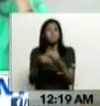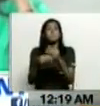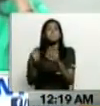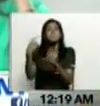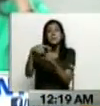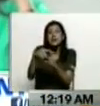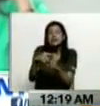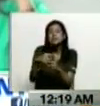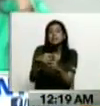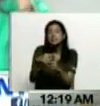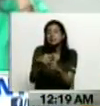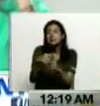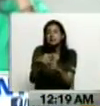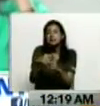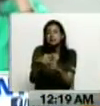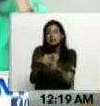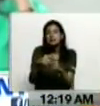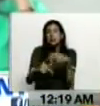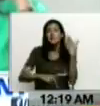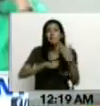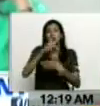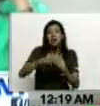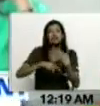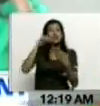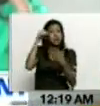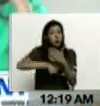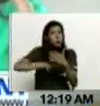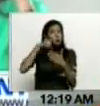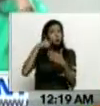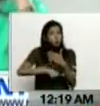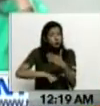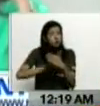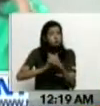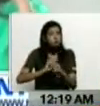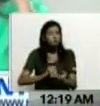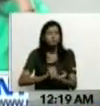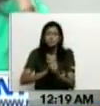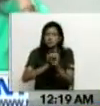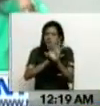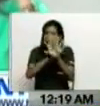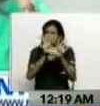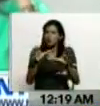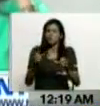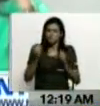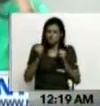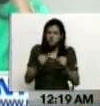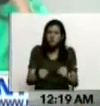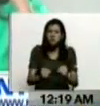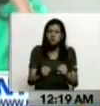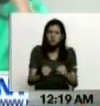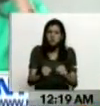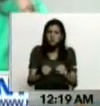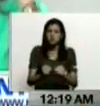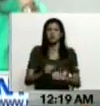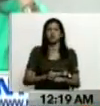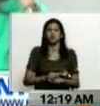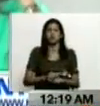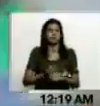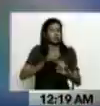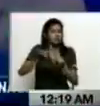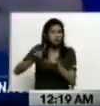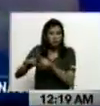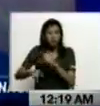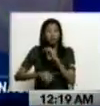acompañada por una agenda de lucha muy clara muy eh digamos firme en